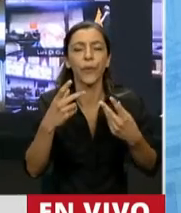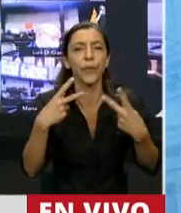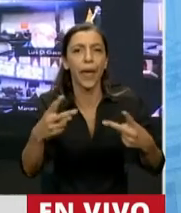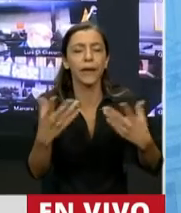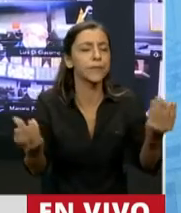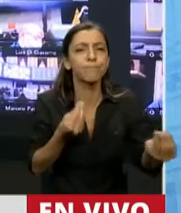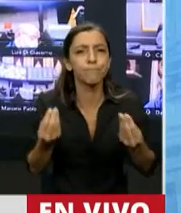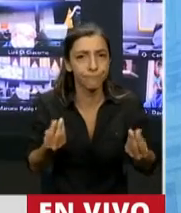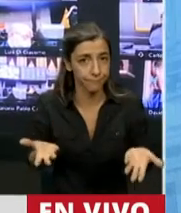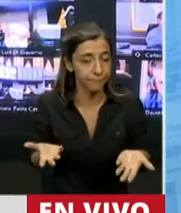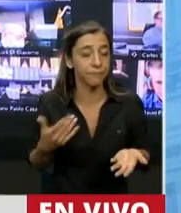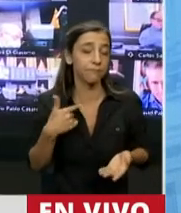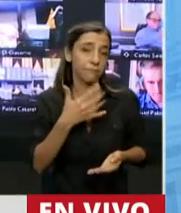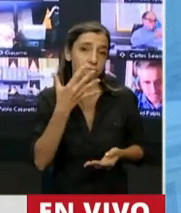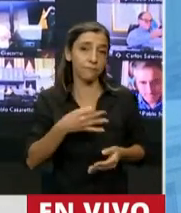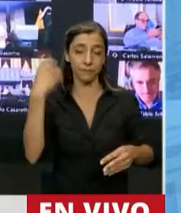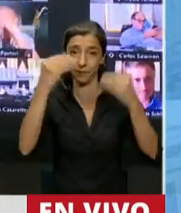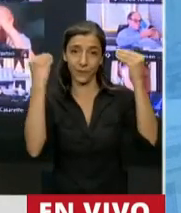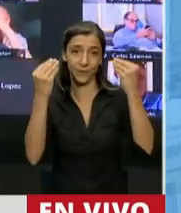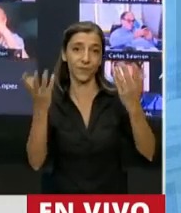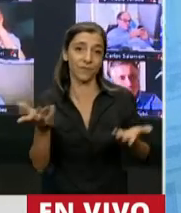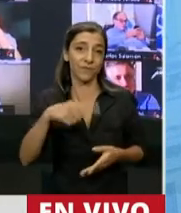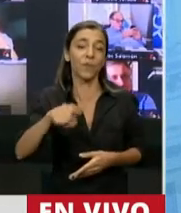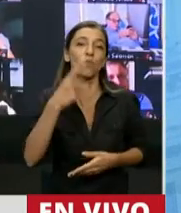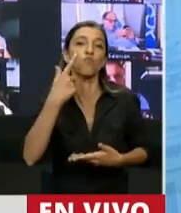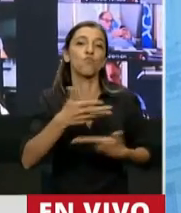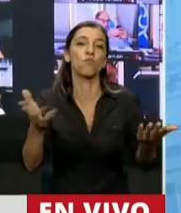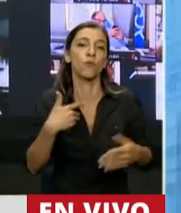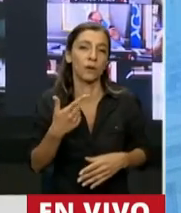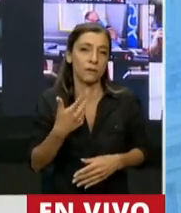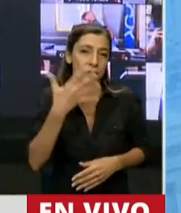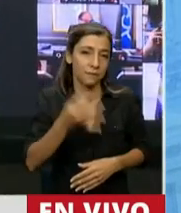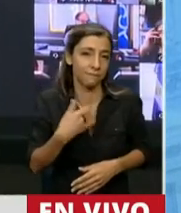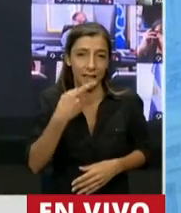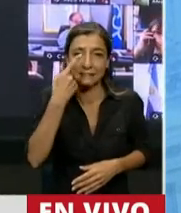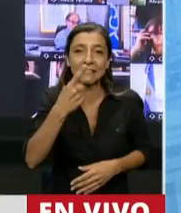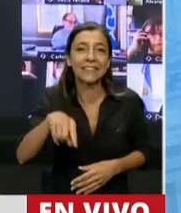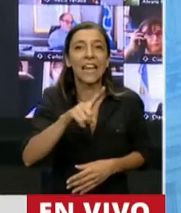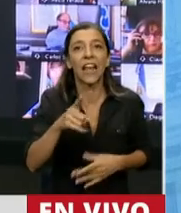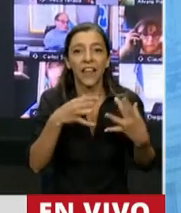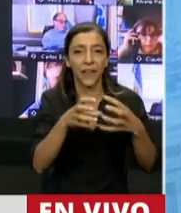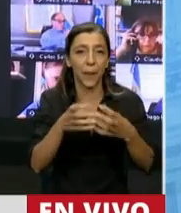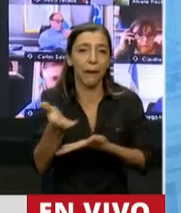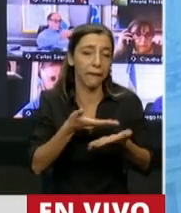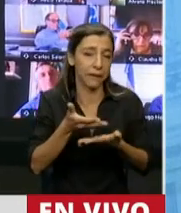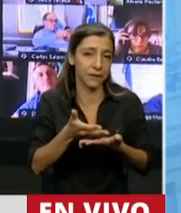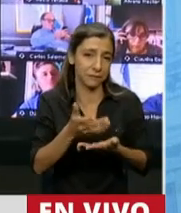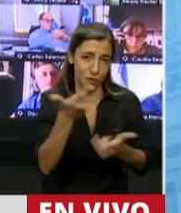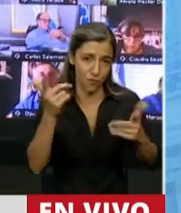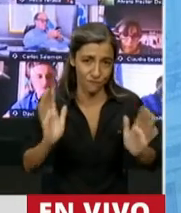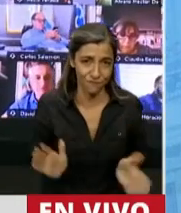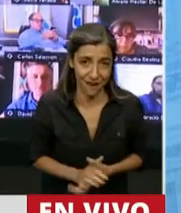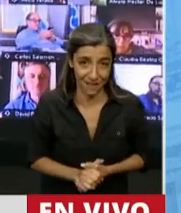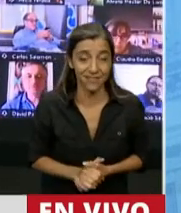demuestra que hay muy poco interés por el debate por escuchar voces disonantes por escuchar ideas distintas